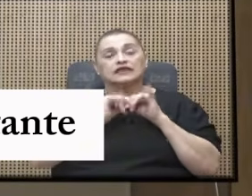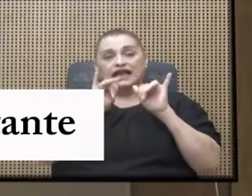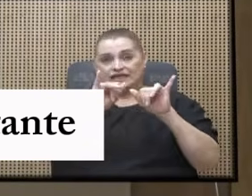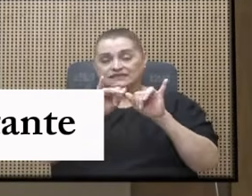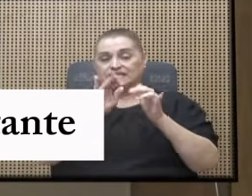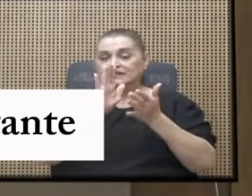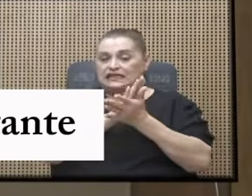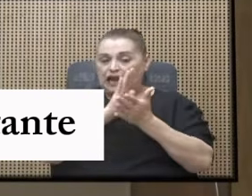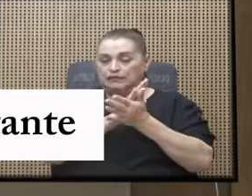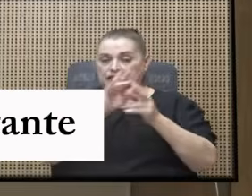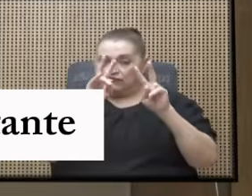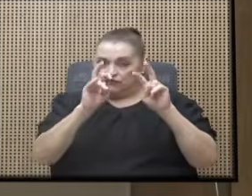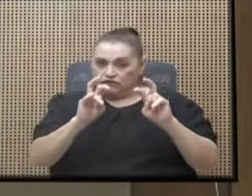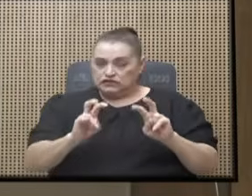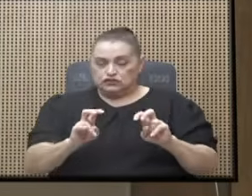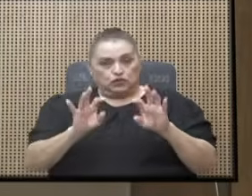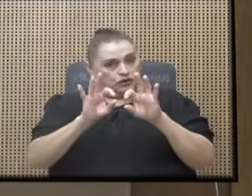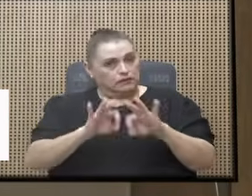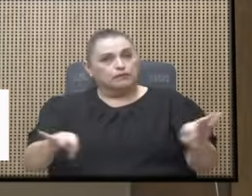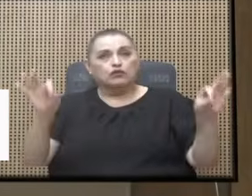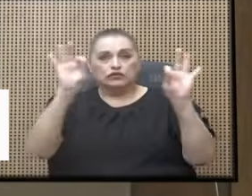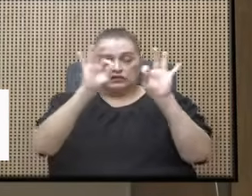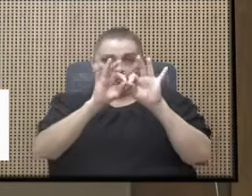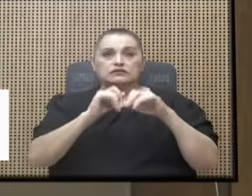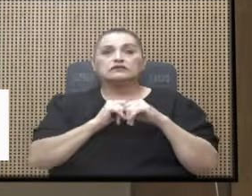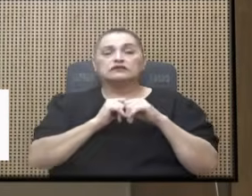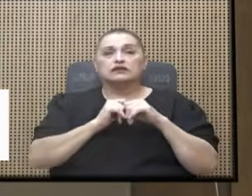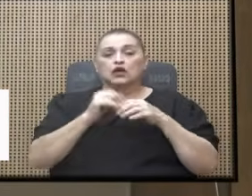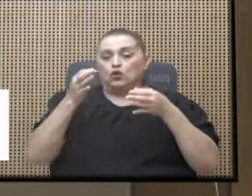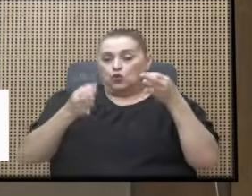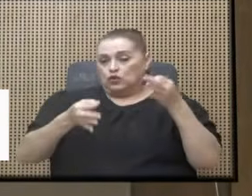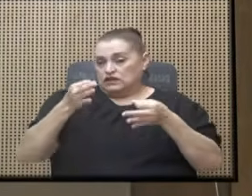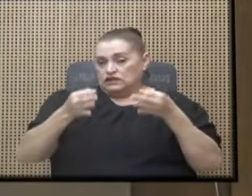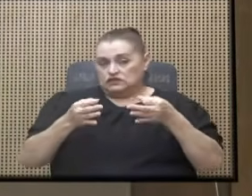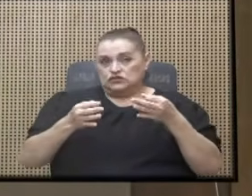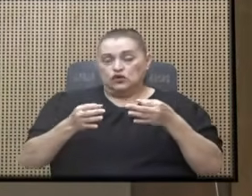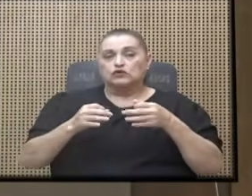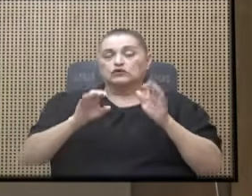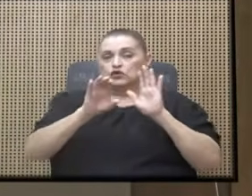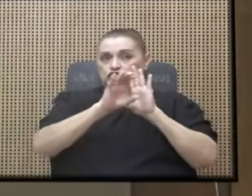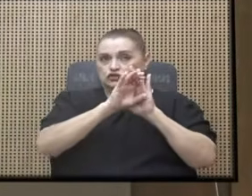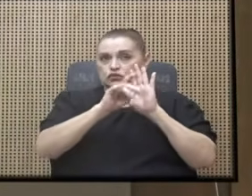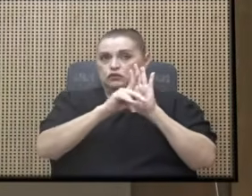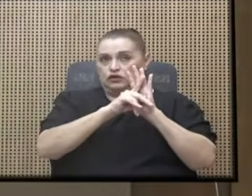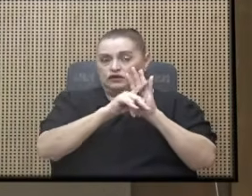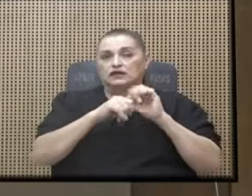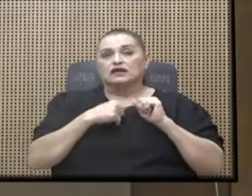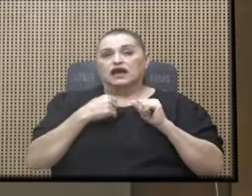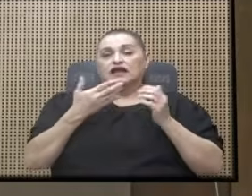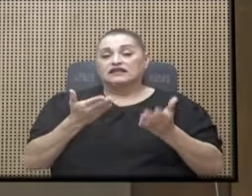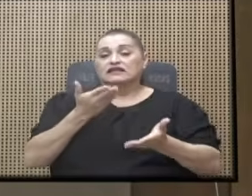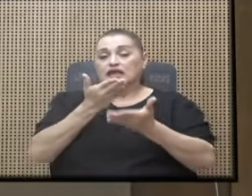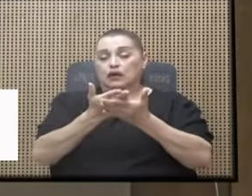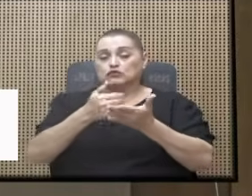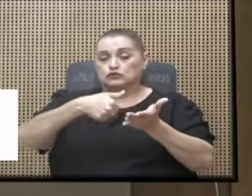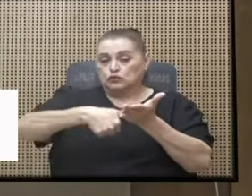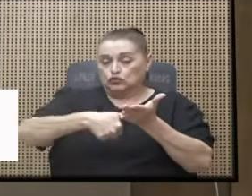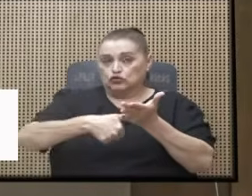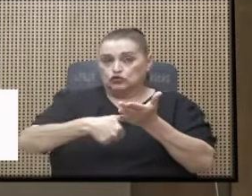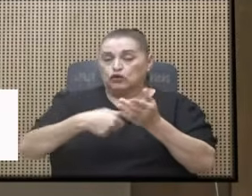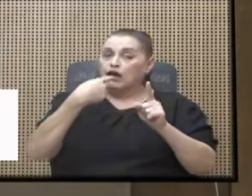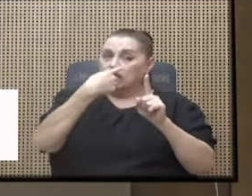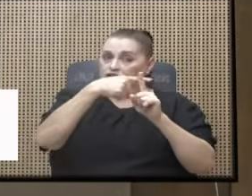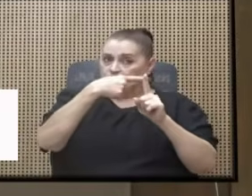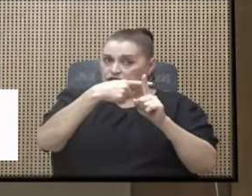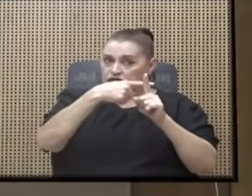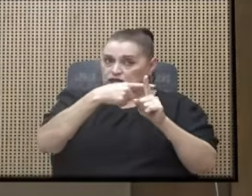trámite, esa revisión que es tan importante de la jurisdicción constitucional. Vamos a darle el voto afirmativo y queremos